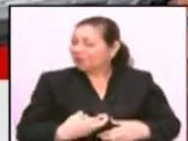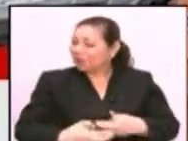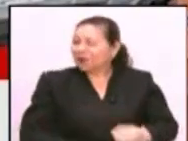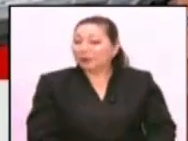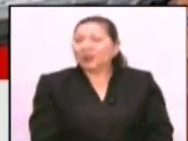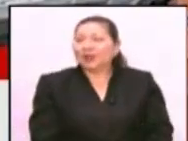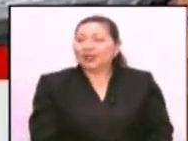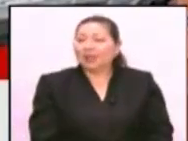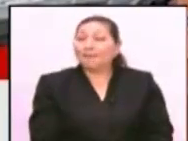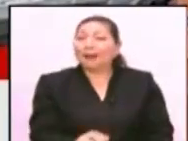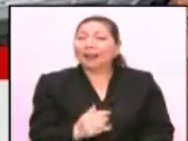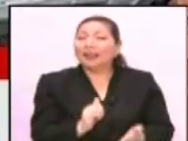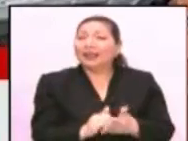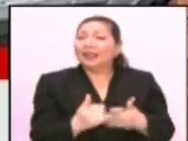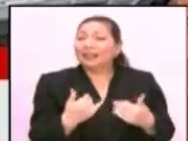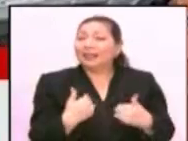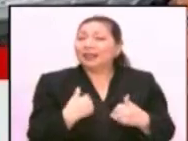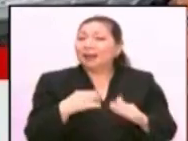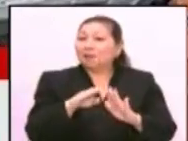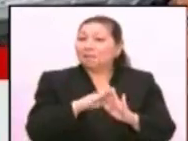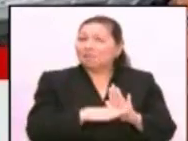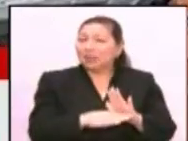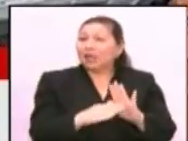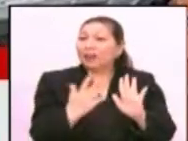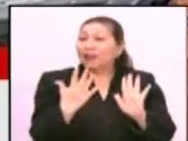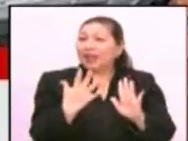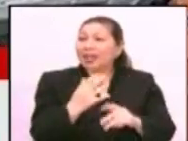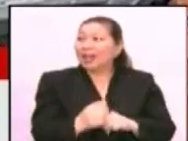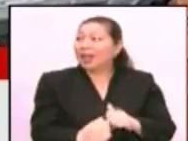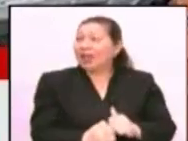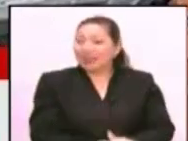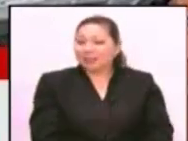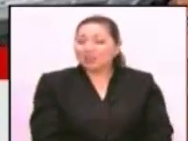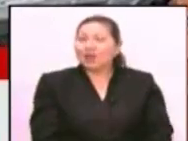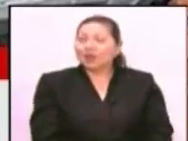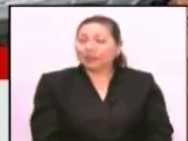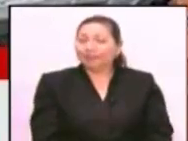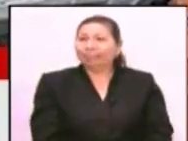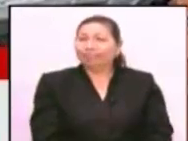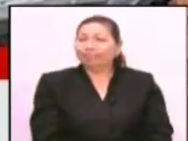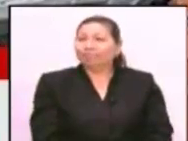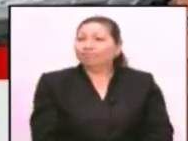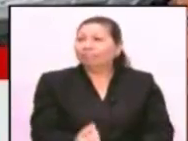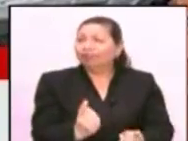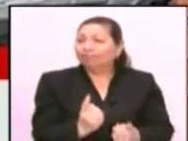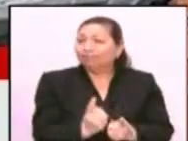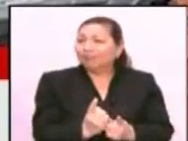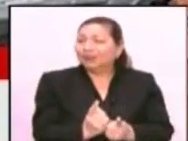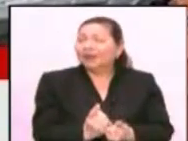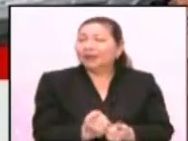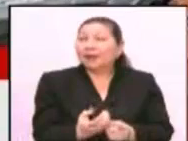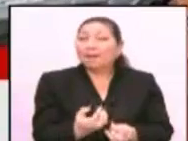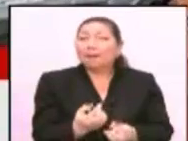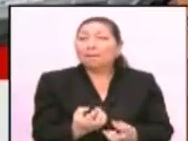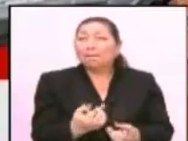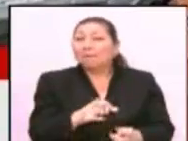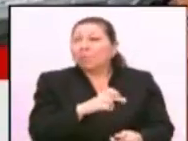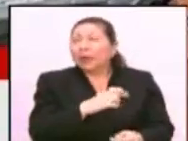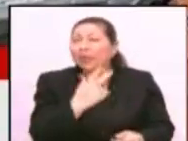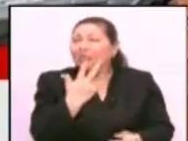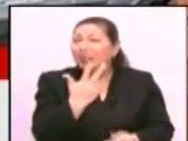productivas, presidente, está para aquellos que tienen penas menores a 10 años, digamos, y se encuentran en calidad de primarios.